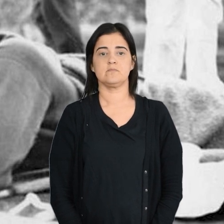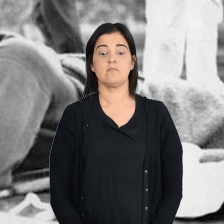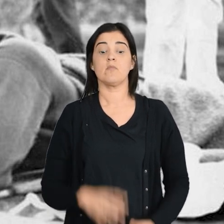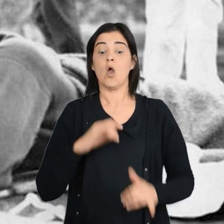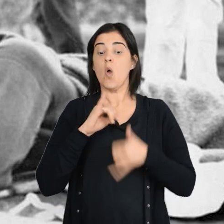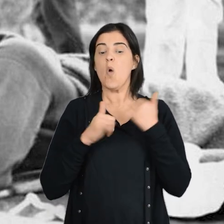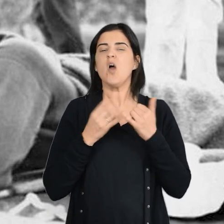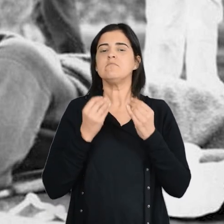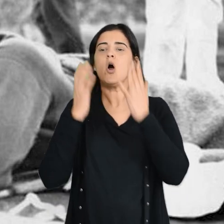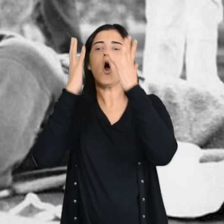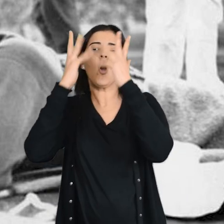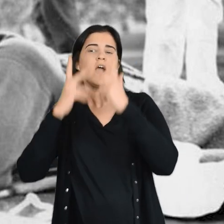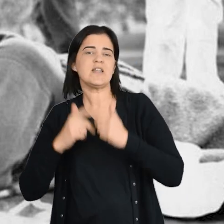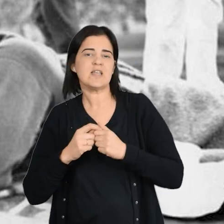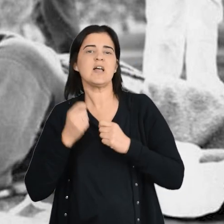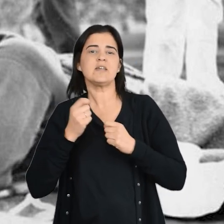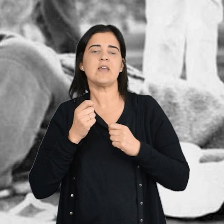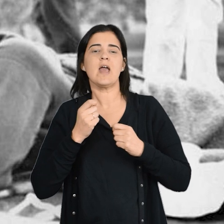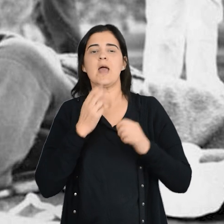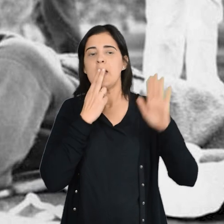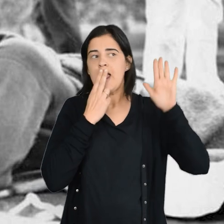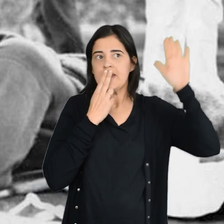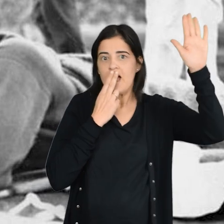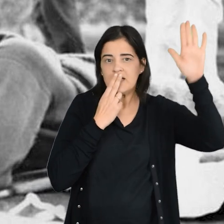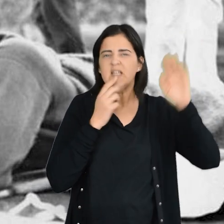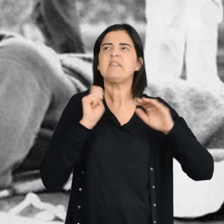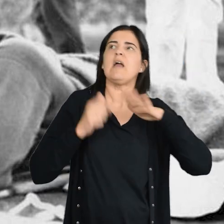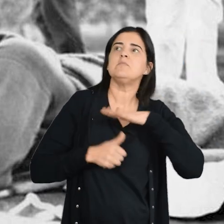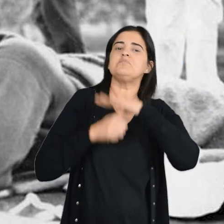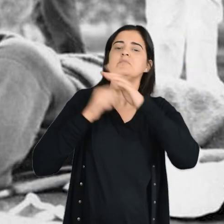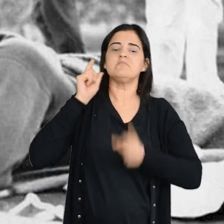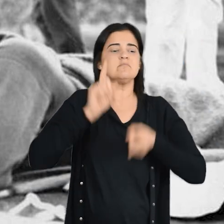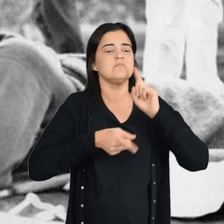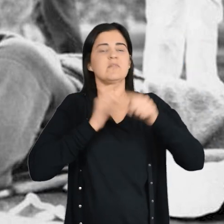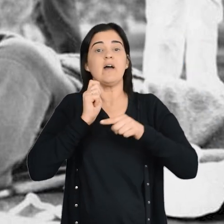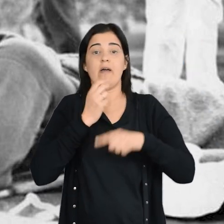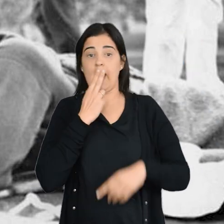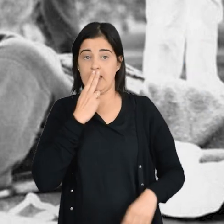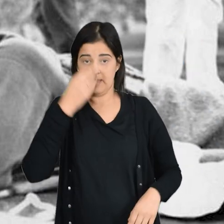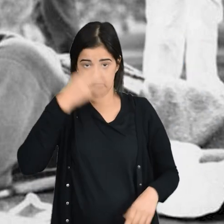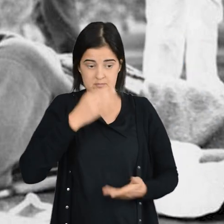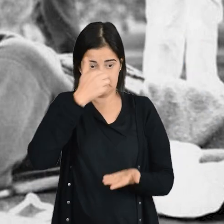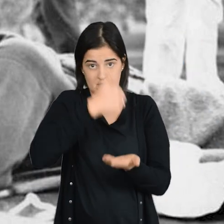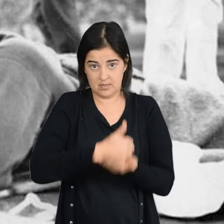los juegos fueron organizados por el régimen nazi liderado por Adolfo Hitler